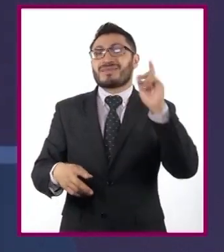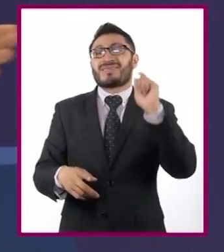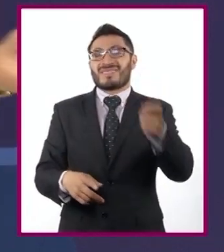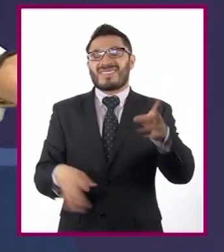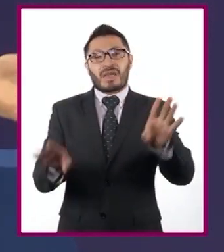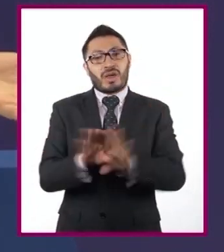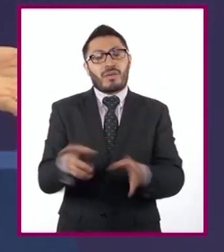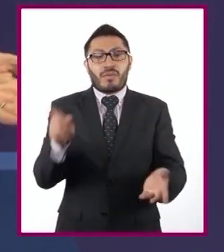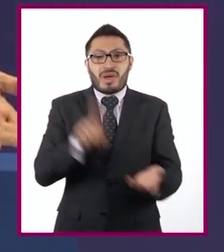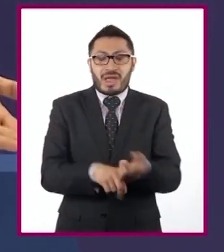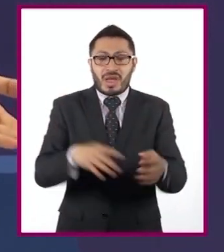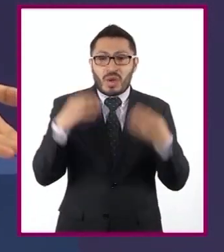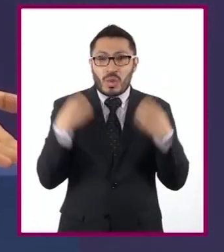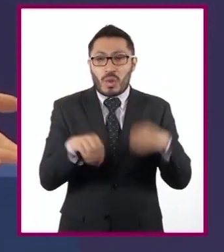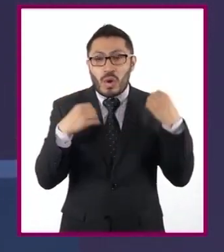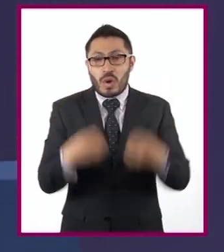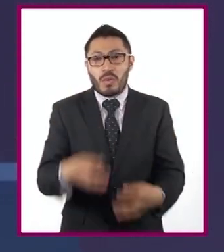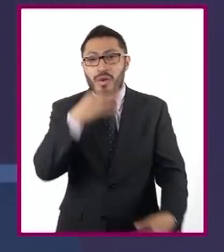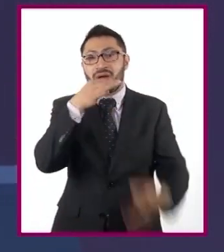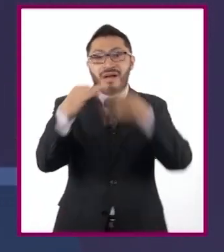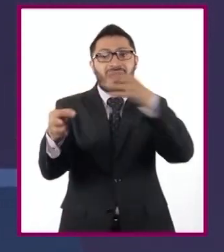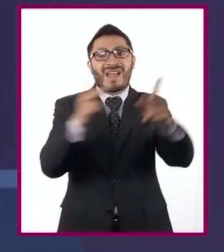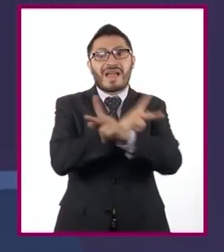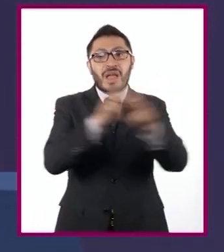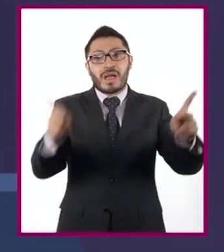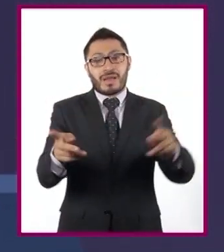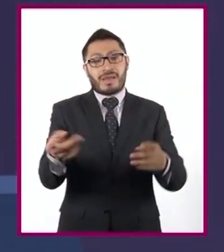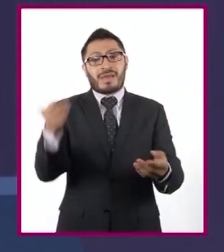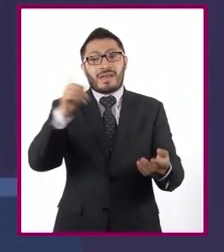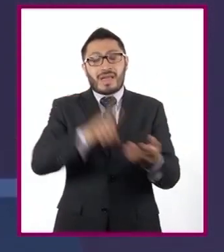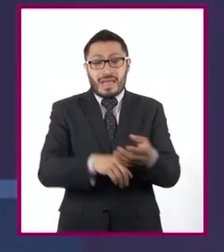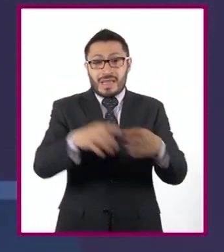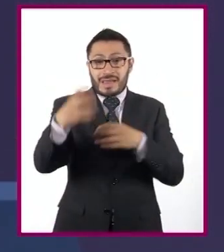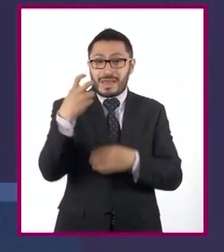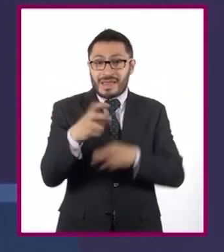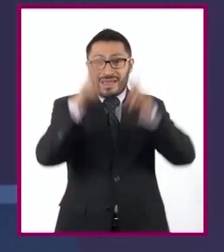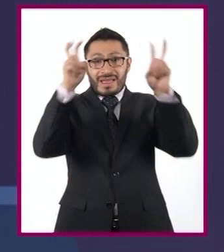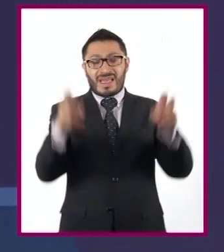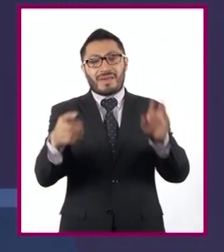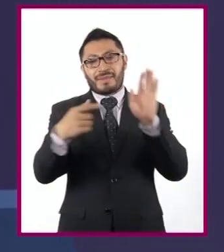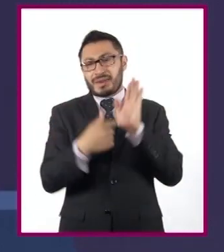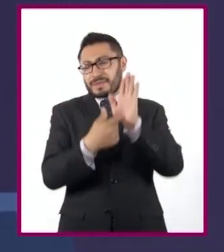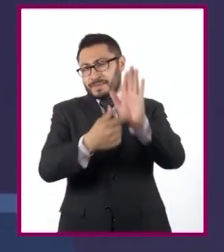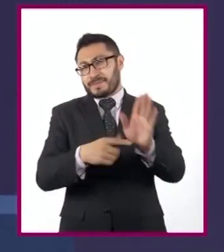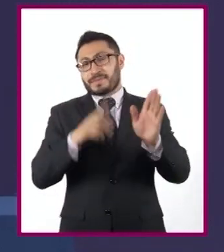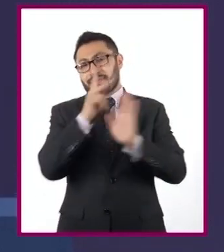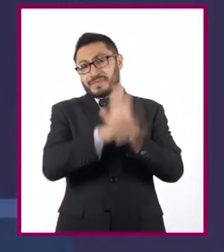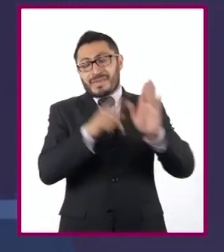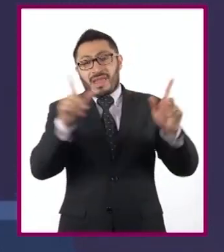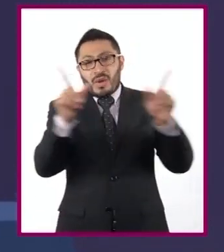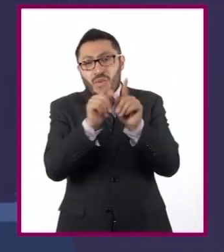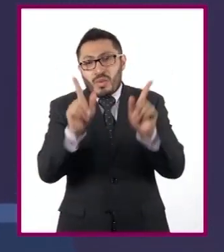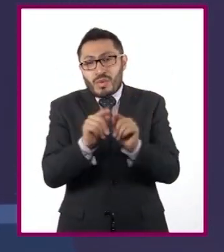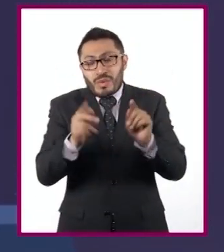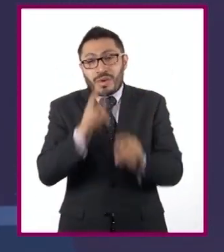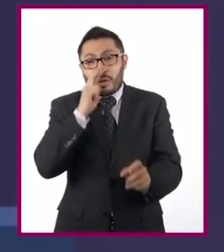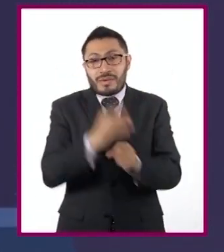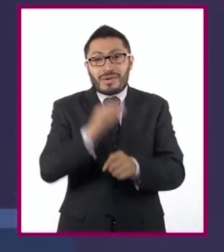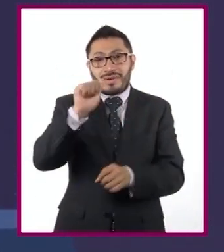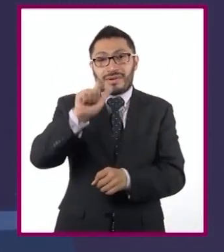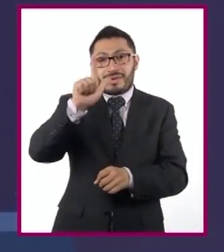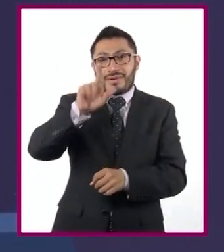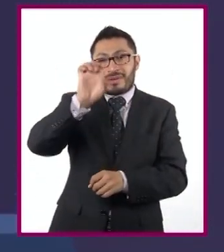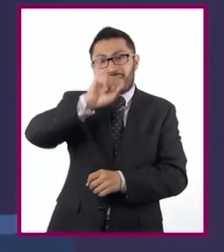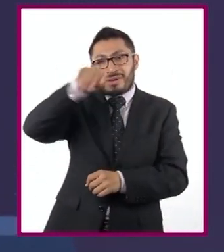que se ocupan en los anuncios publicitarios. Para adentrarnos en esta cuestión, veamos las siguientes cápsulas a cargo de Alejandro